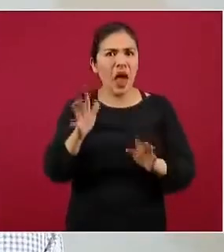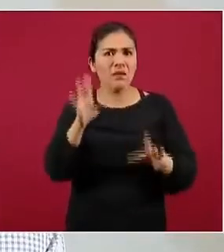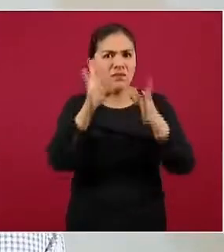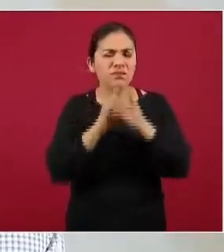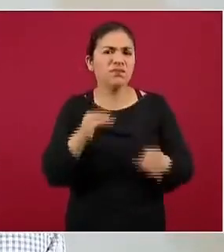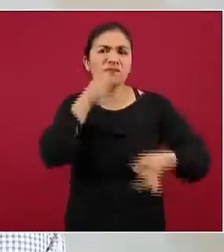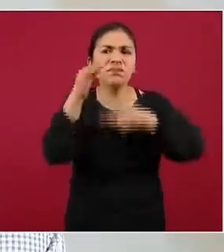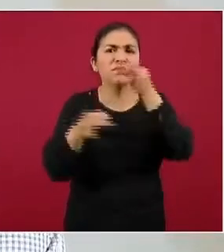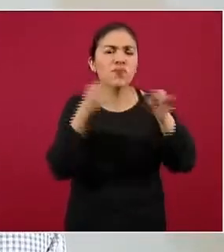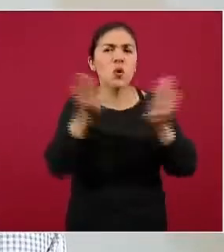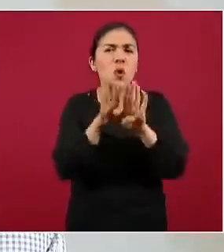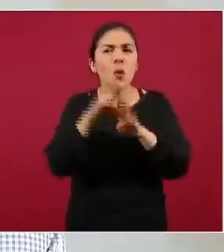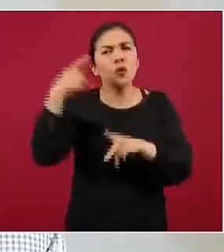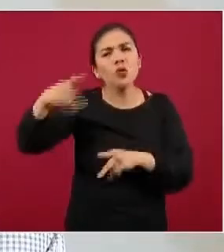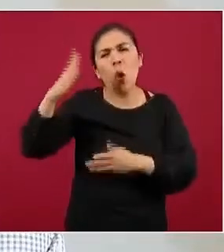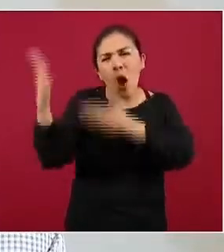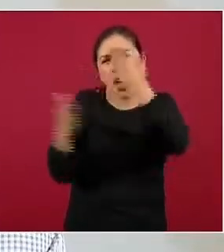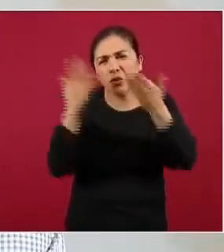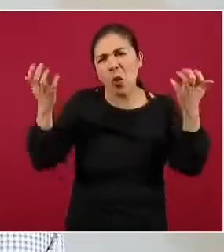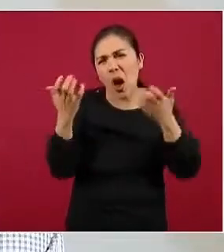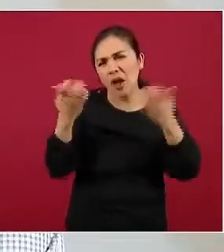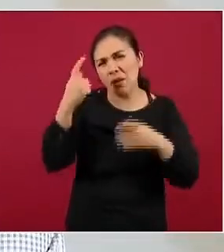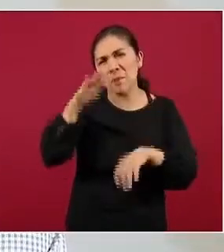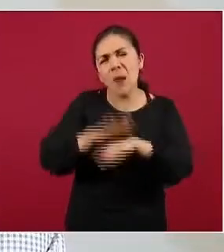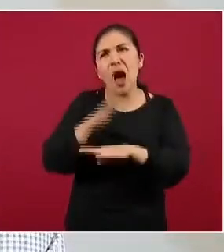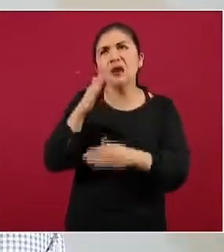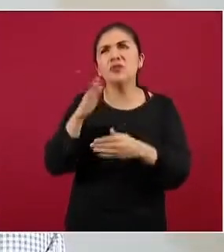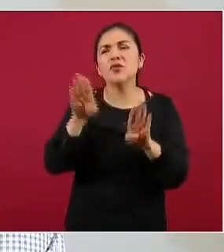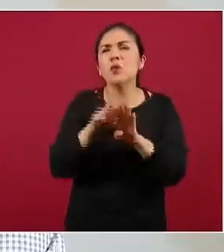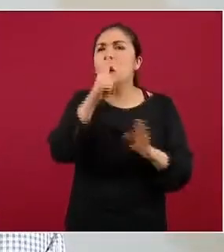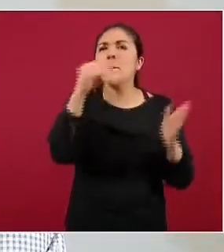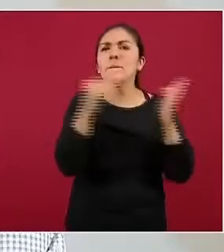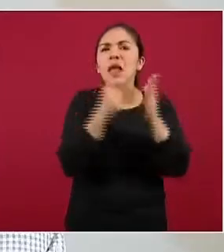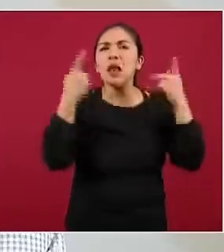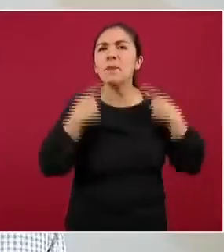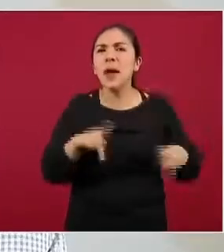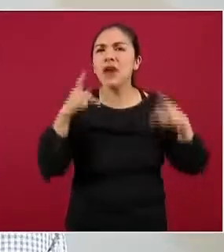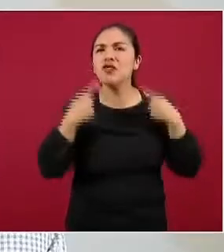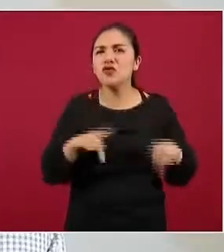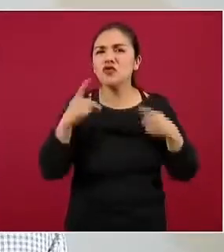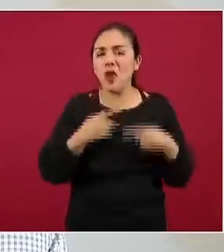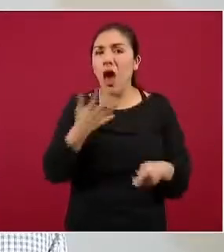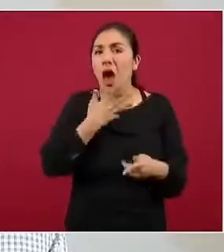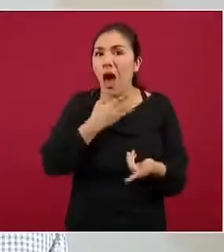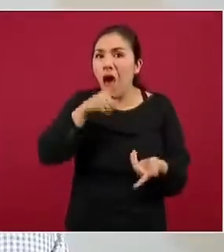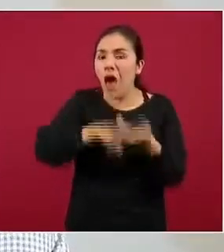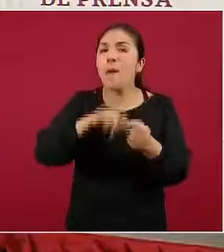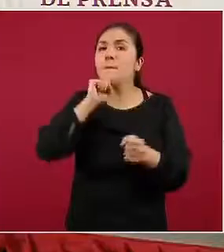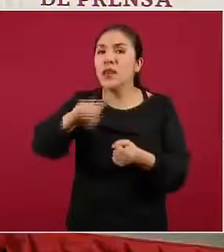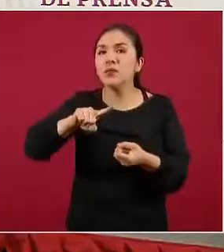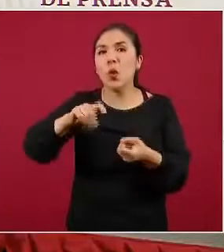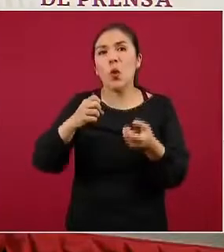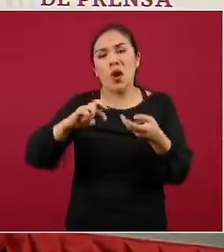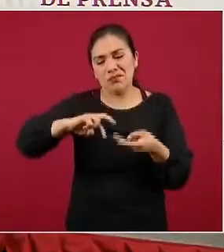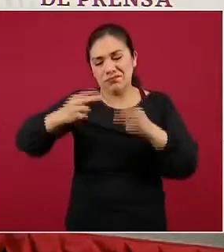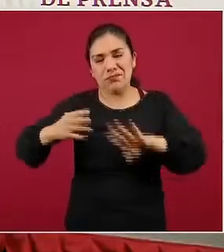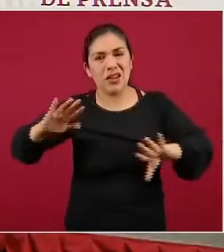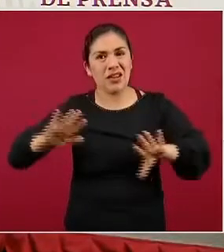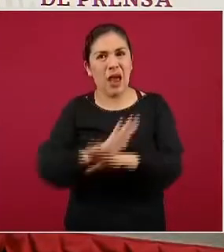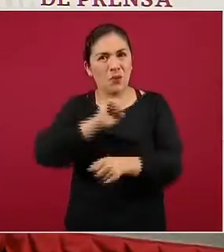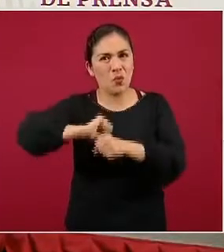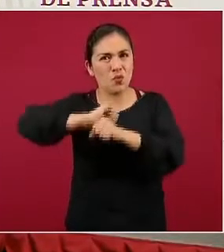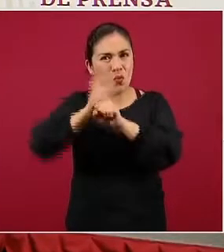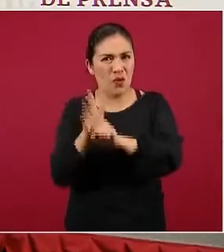para efectos de los estudios que lleva de un poco más de 1000 casos que tienen esta variante confirmada y a las